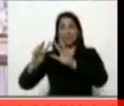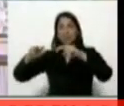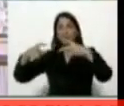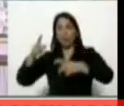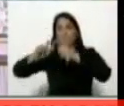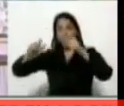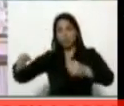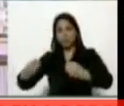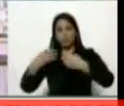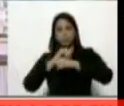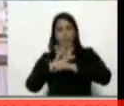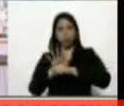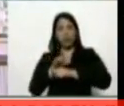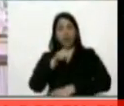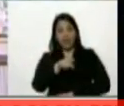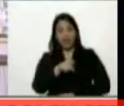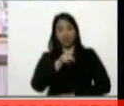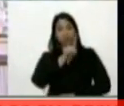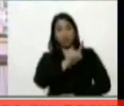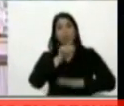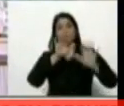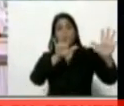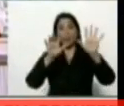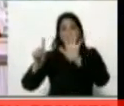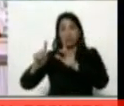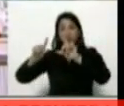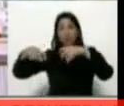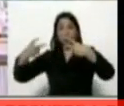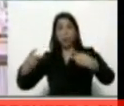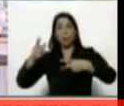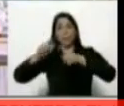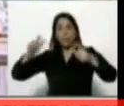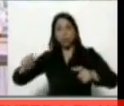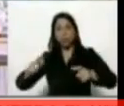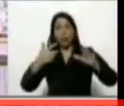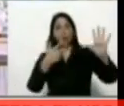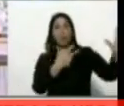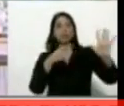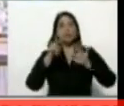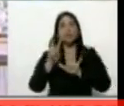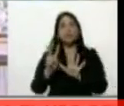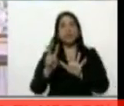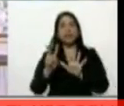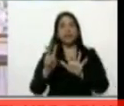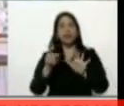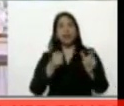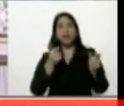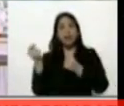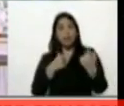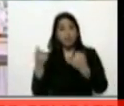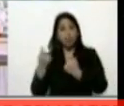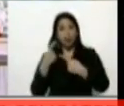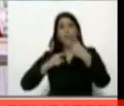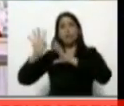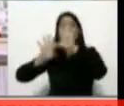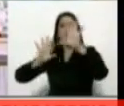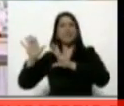el 27 de abril a Trinidad y Tobago, renunció el ministro de transporte de ese